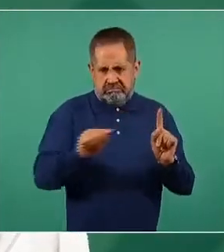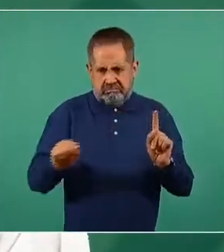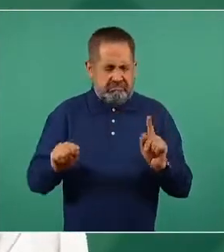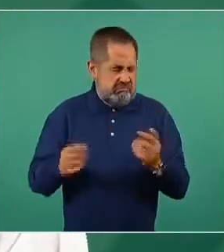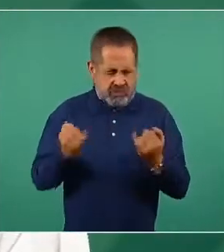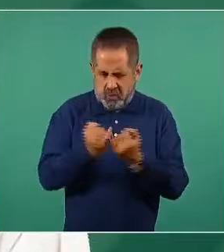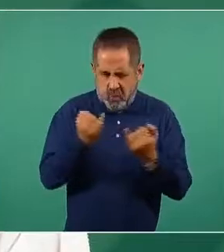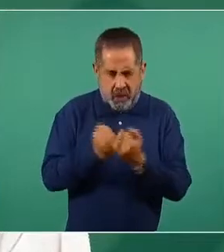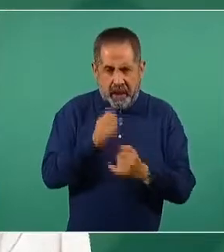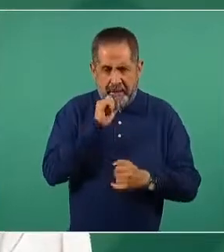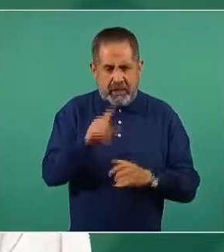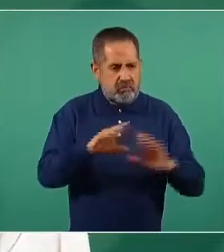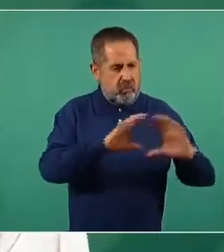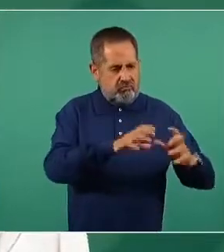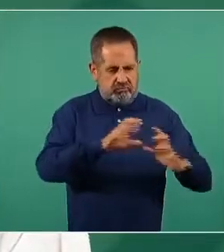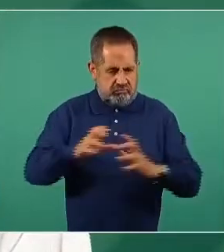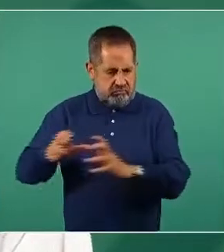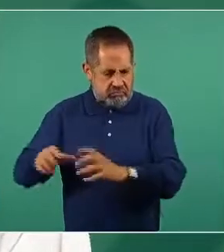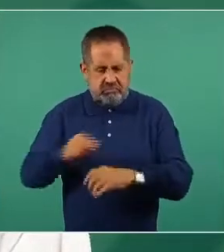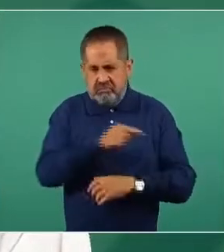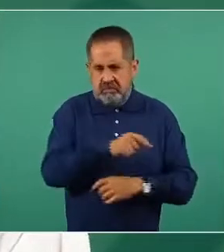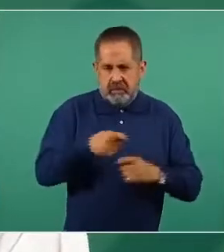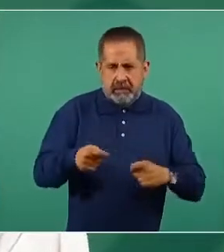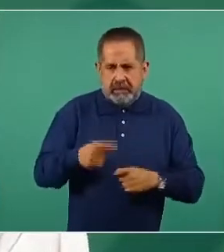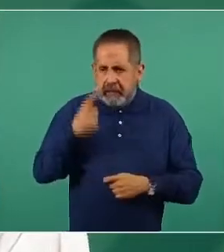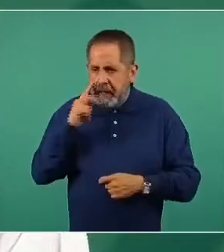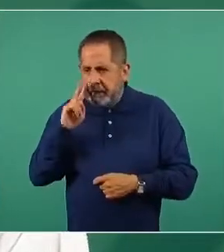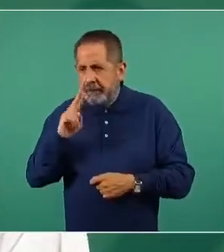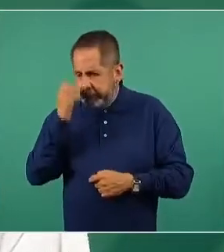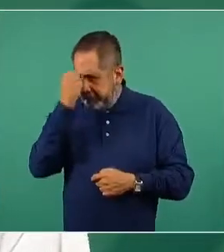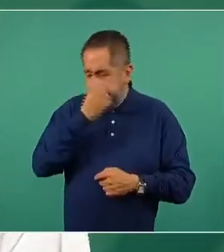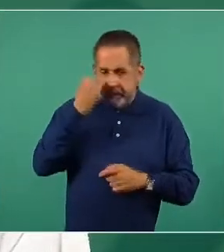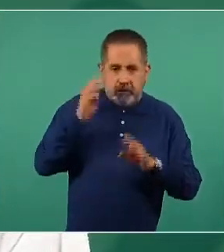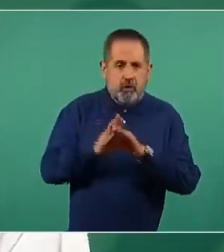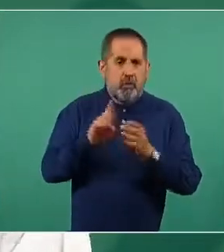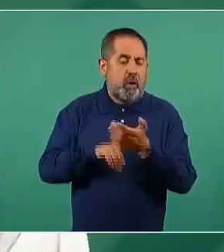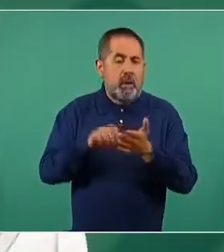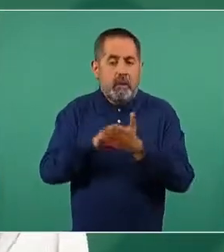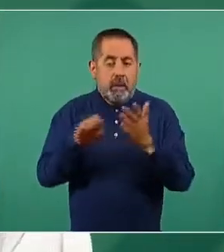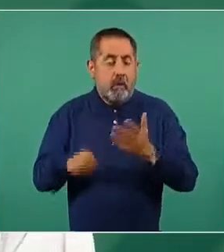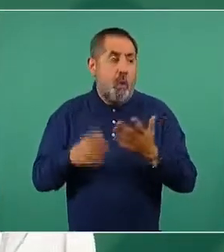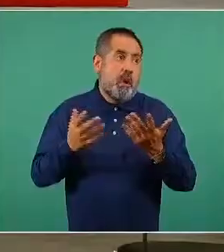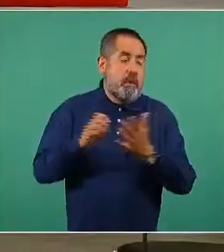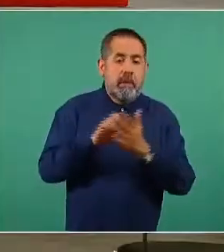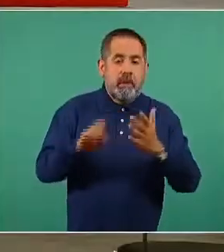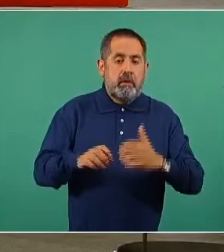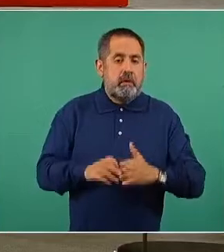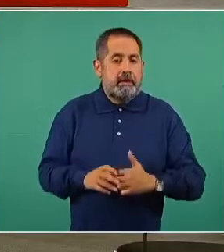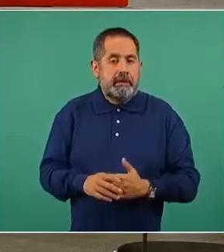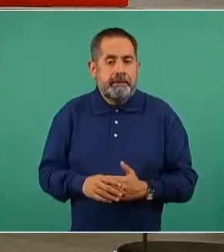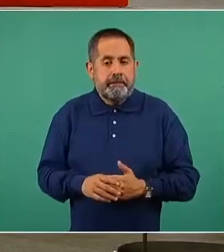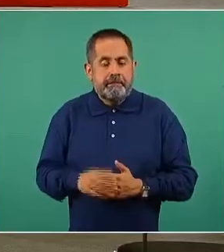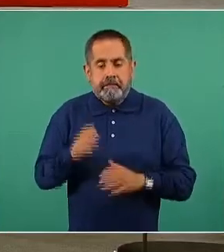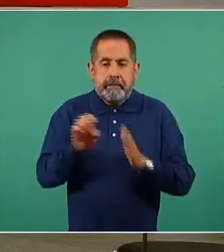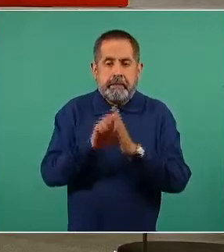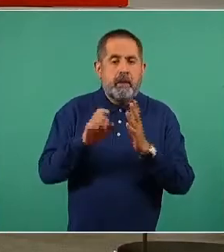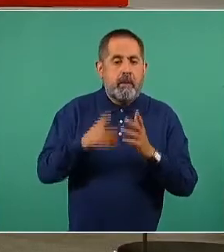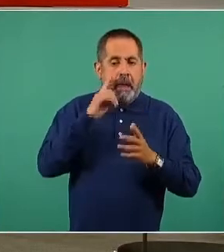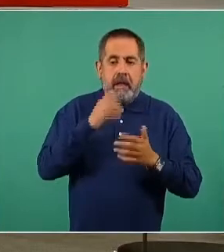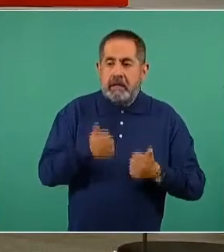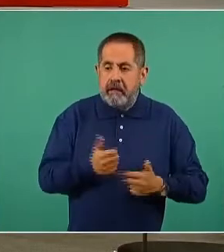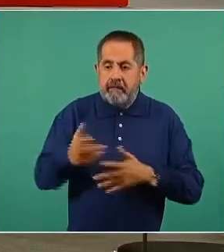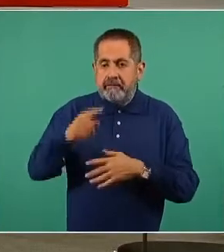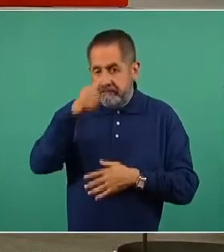de vacunación. Consideramos aspectos técnicos que tienen que ver, entre otras, con la